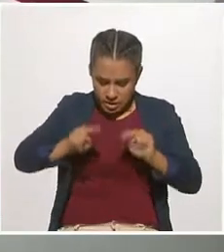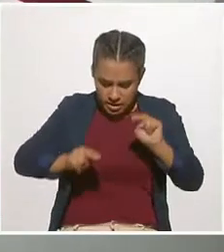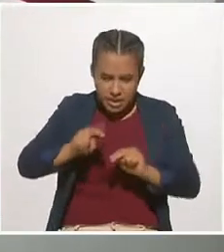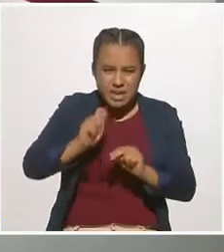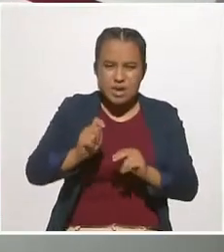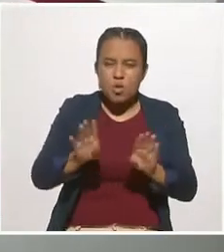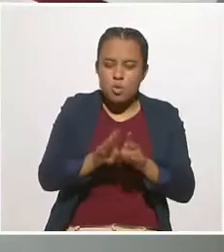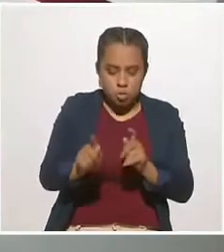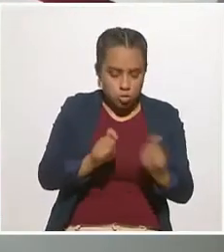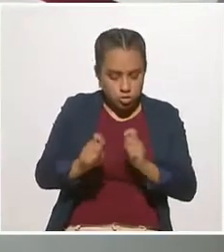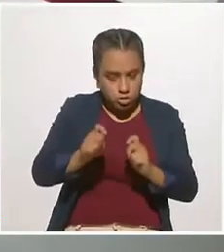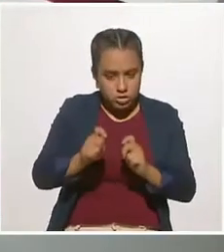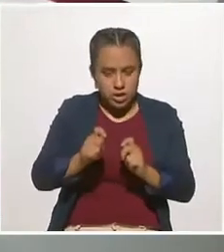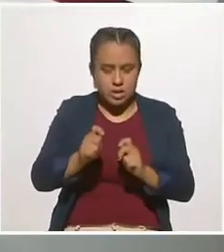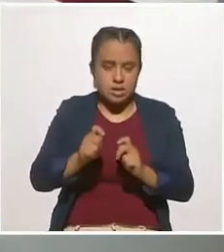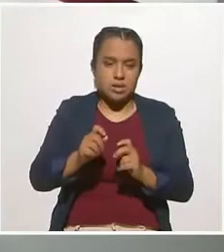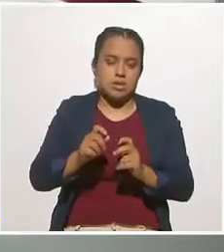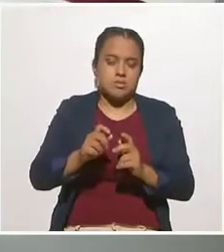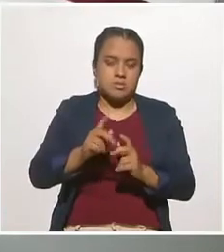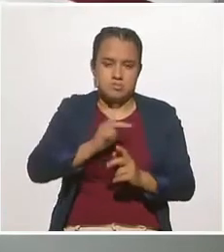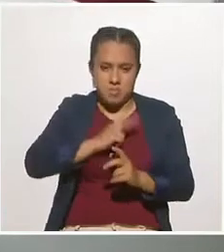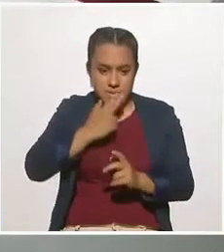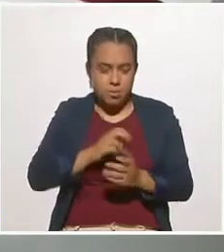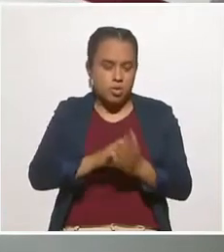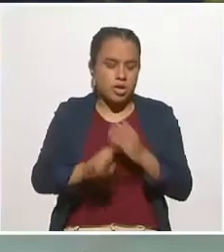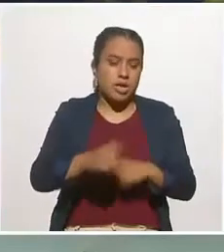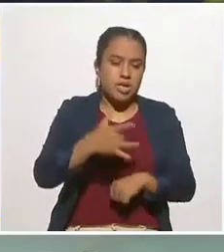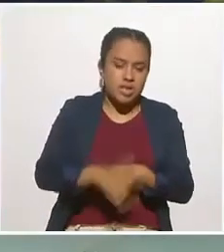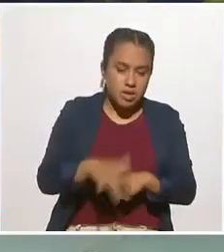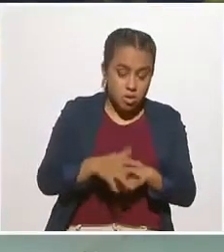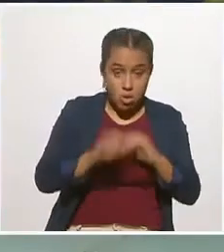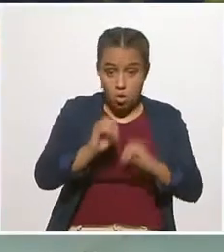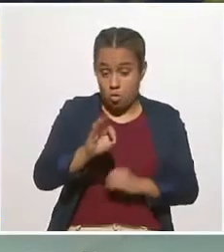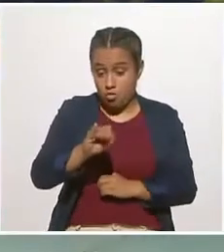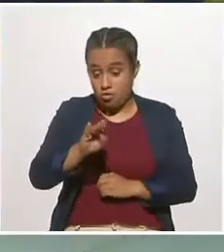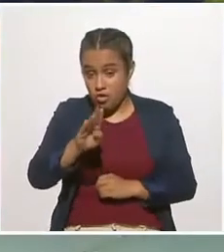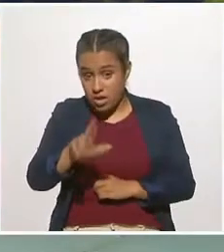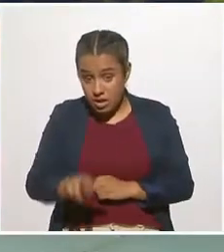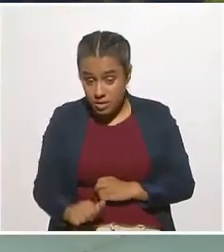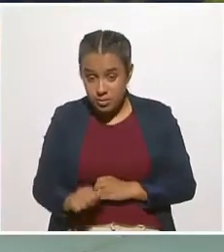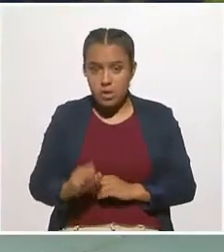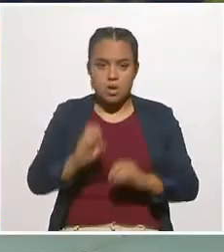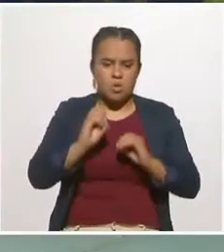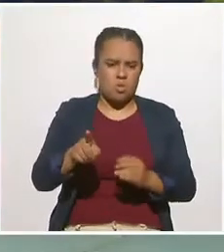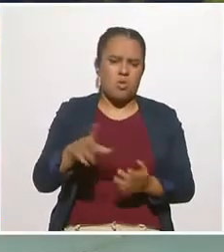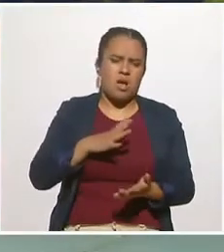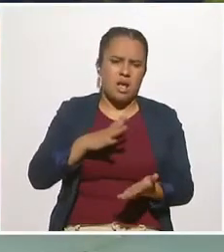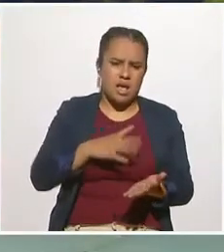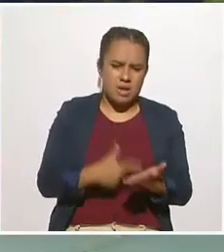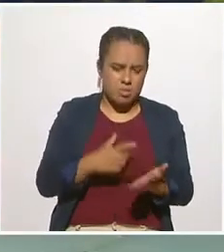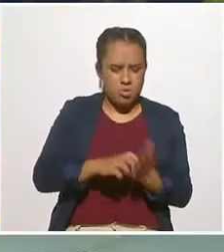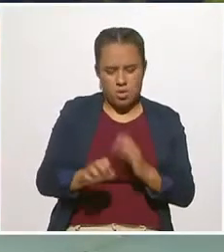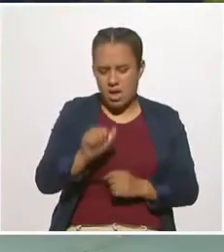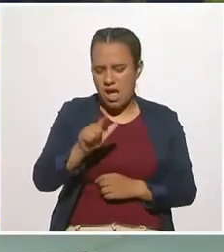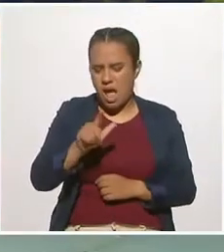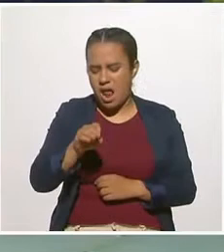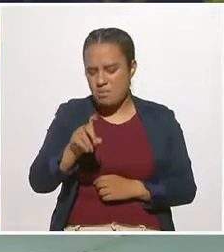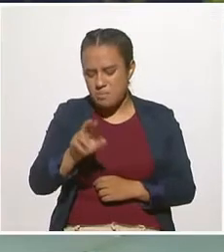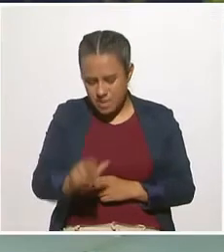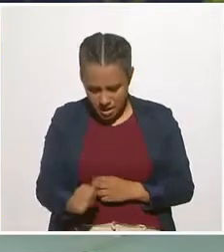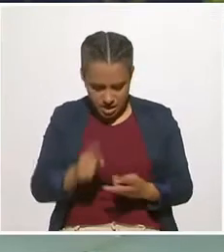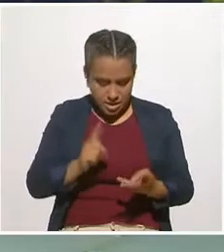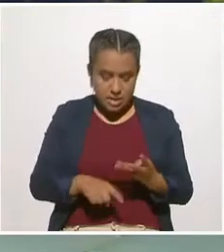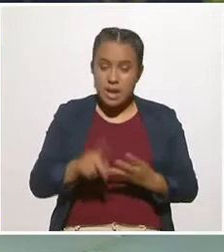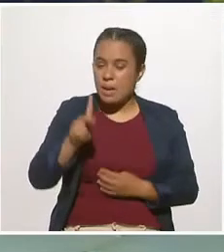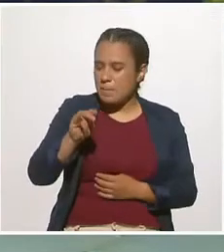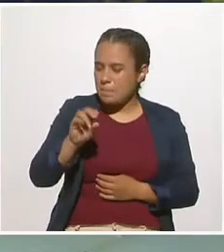queso, como alimentos ricos en fibra o como alimentos que tienen grasa, por ejemplo, almendras, nueces, pistaches. Con